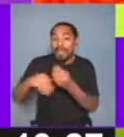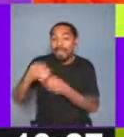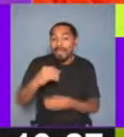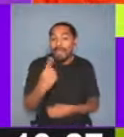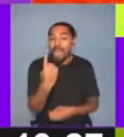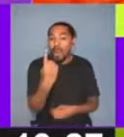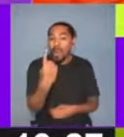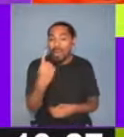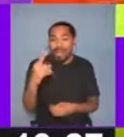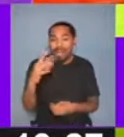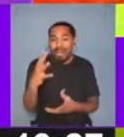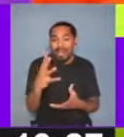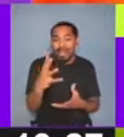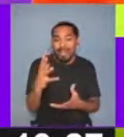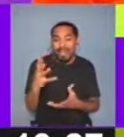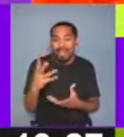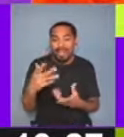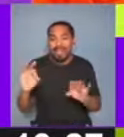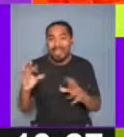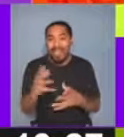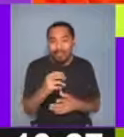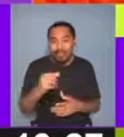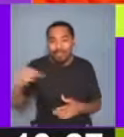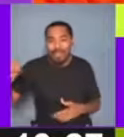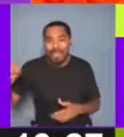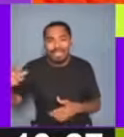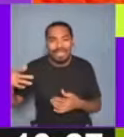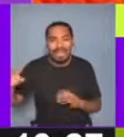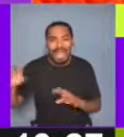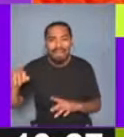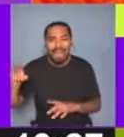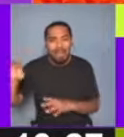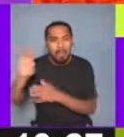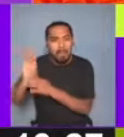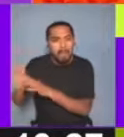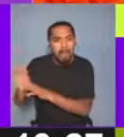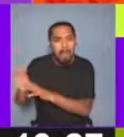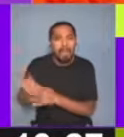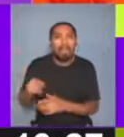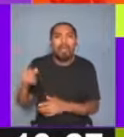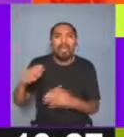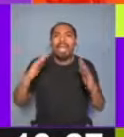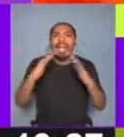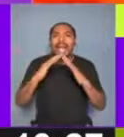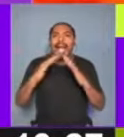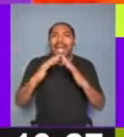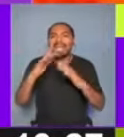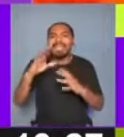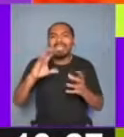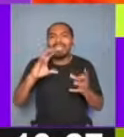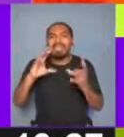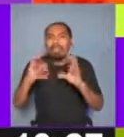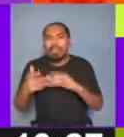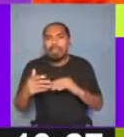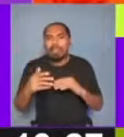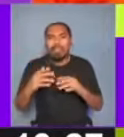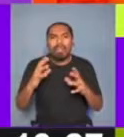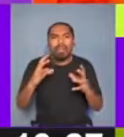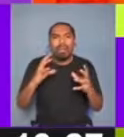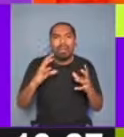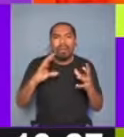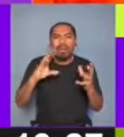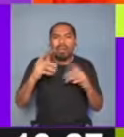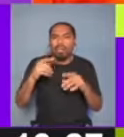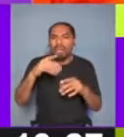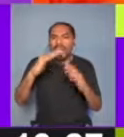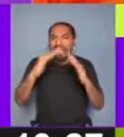realidad ellos estaban en la calle Monroy y este su cobertura el techo tenía mucho daño y hizo que la vivienda